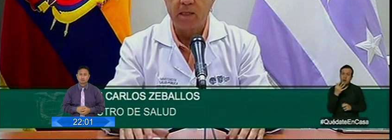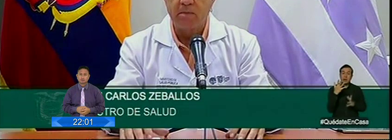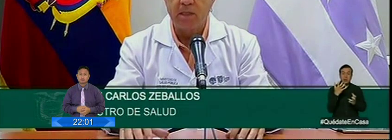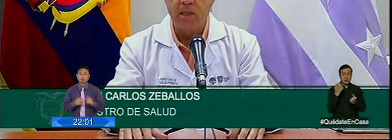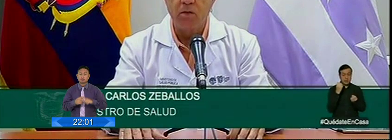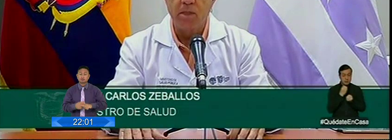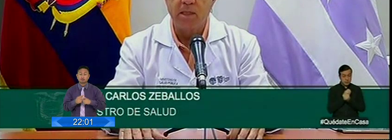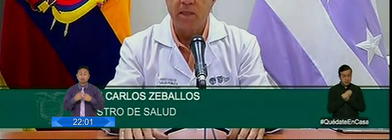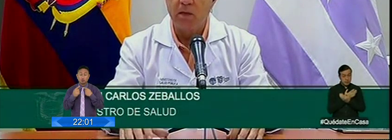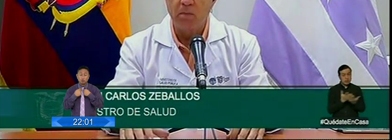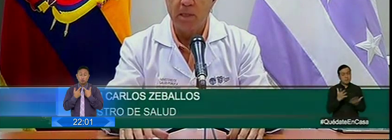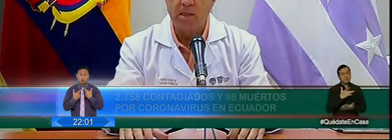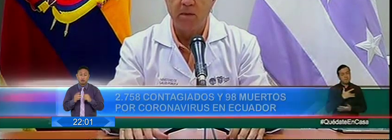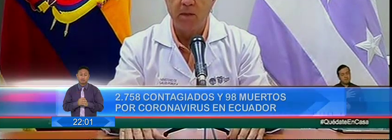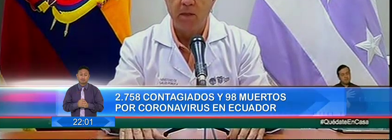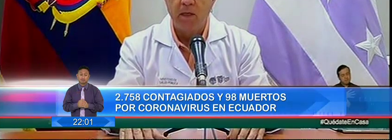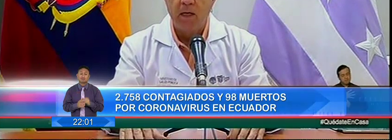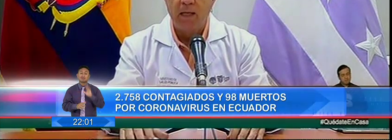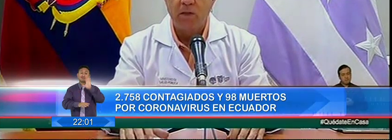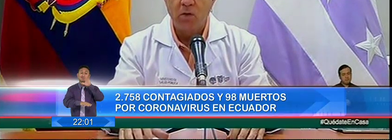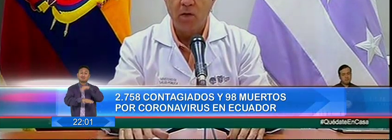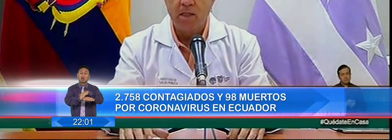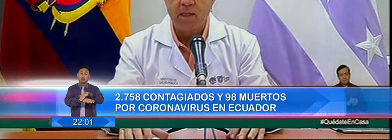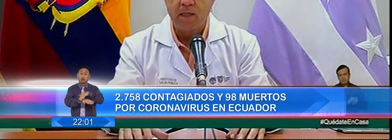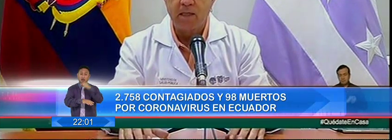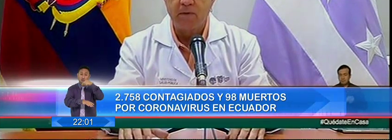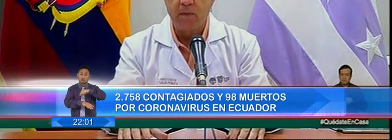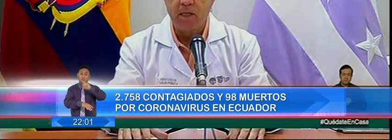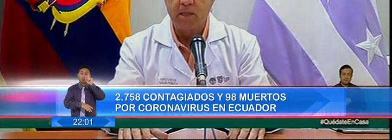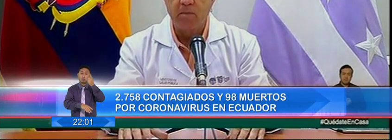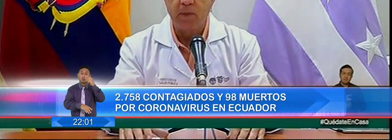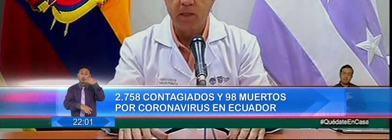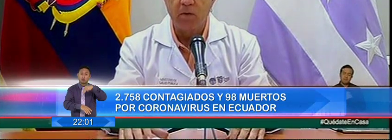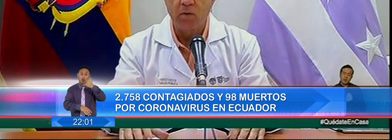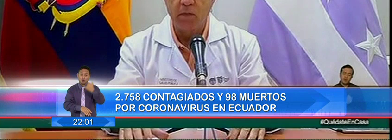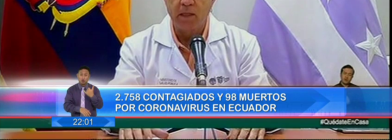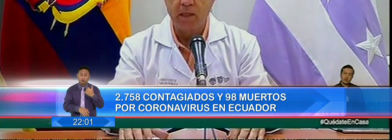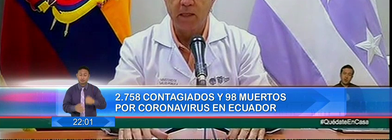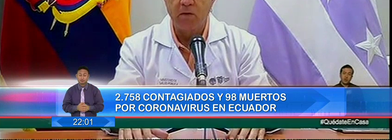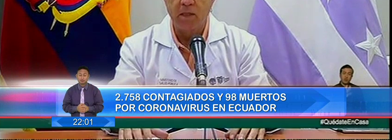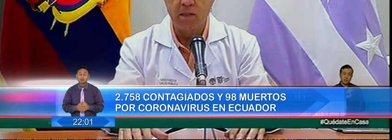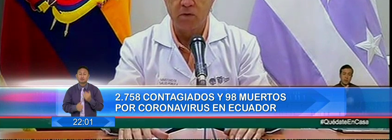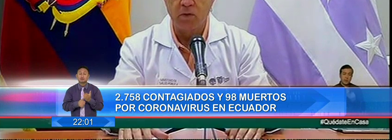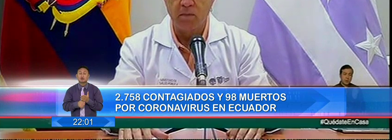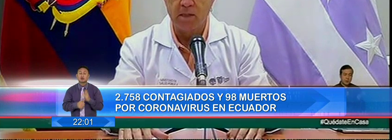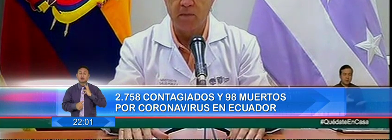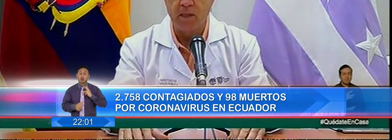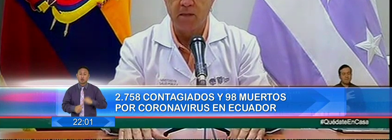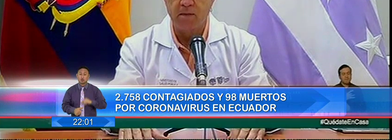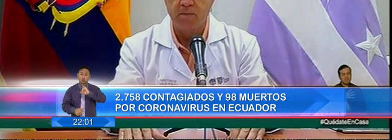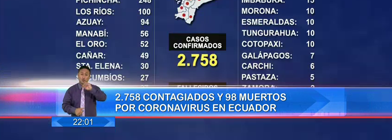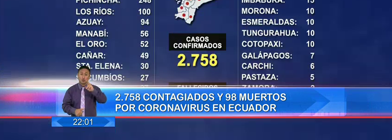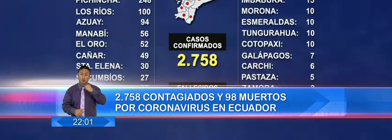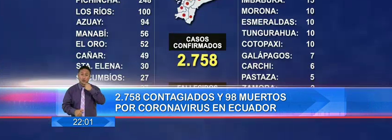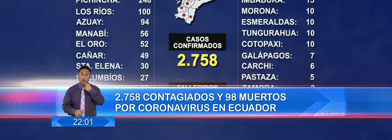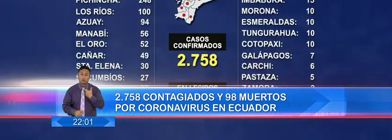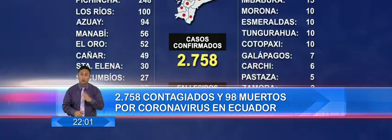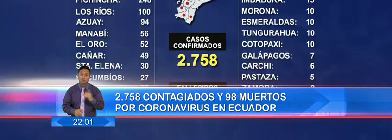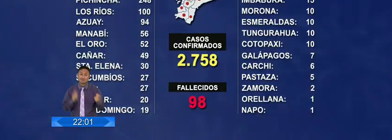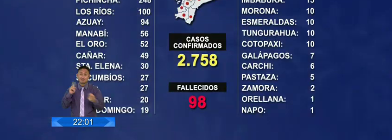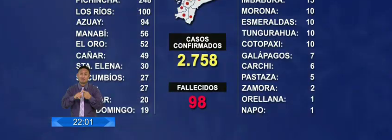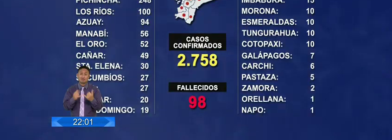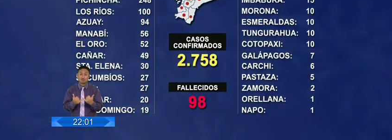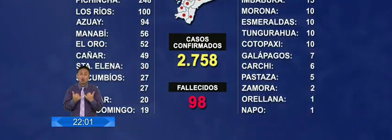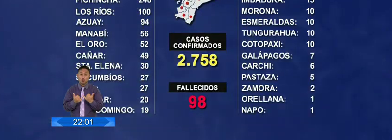transmitiendo con corte de las 17 horas del miércoles 1 de abril el ministro de salud juan carlos ceballos informó que al momento